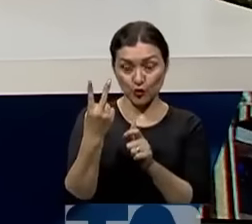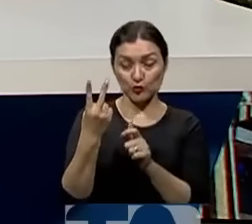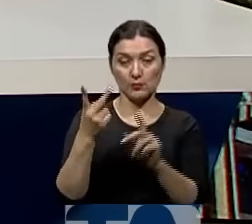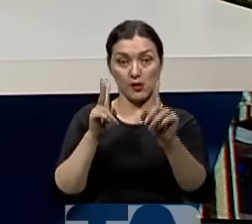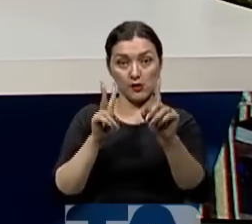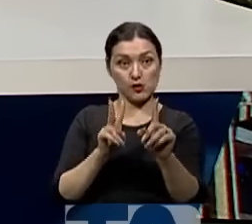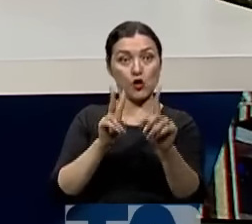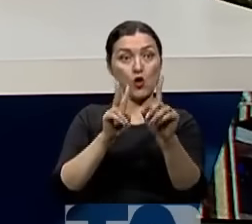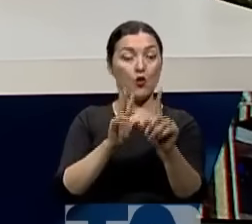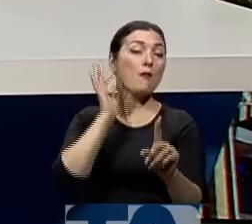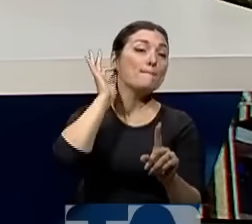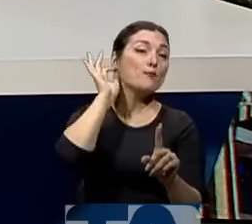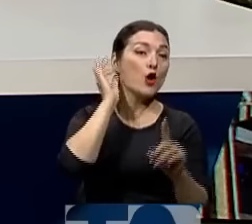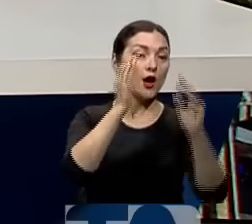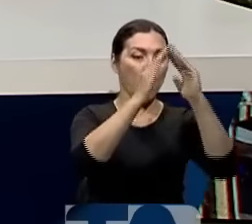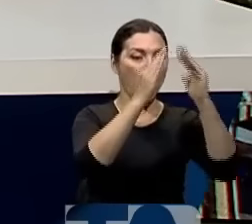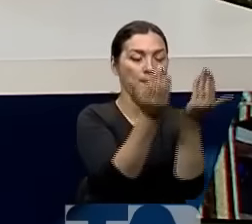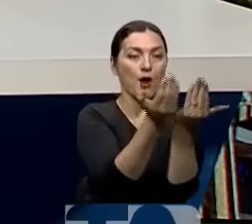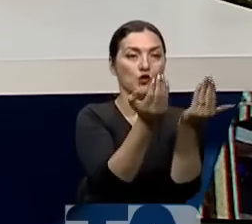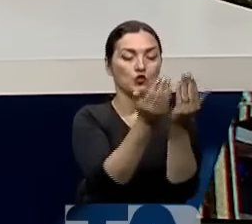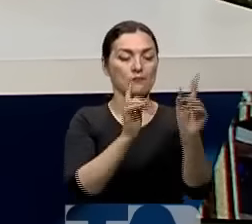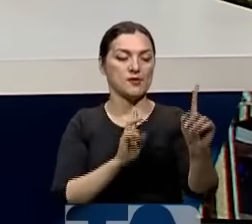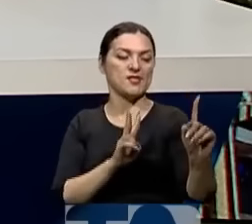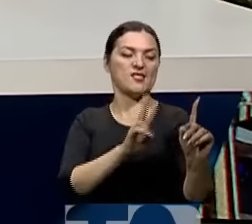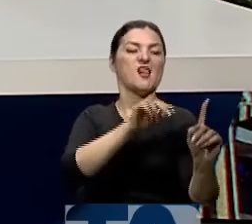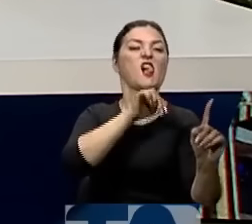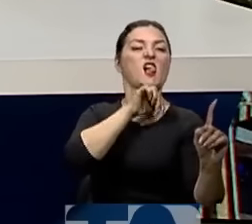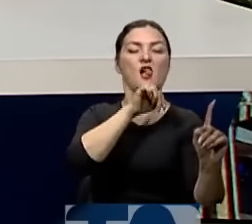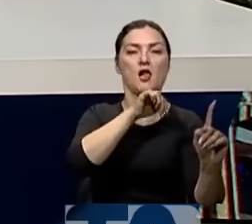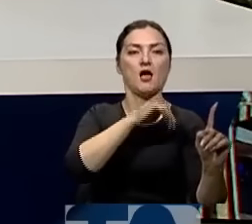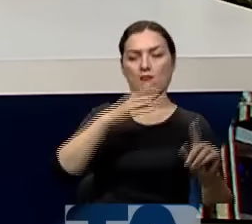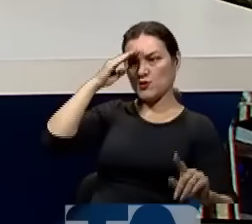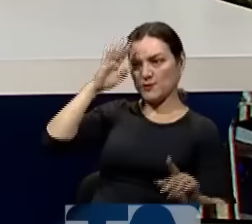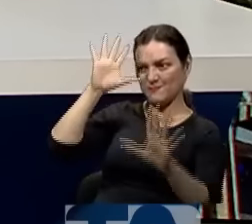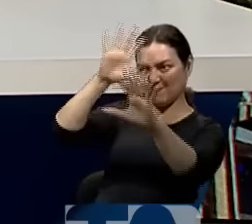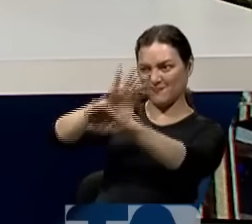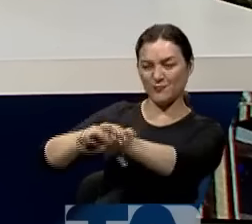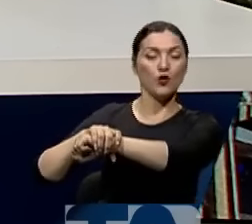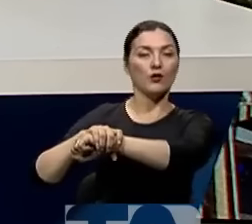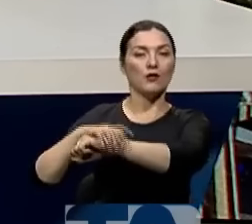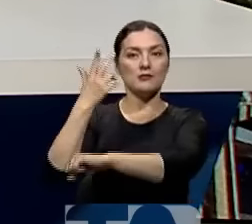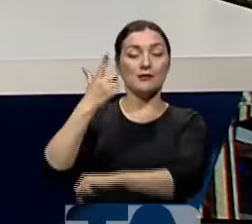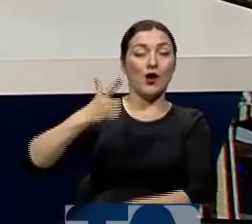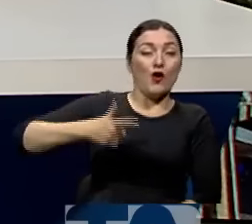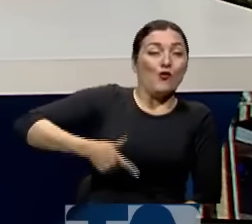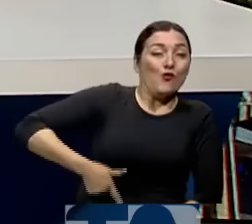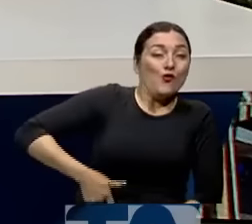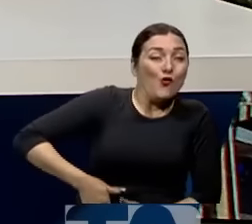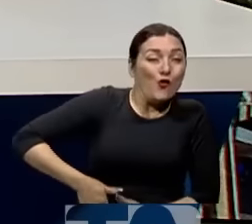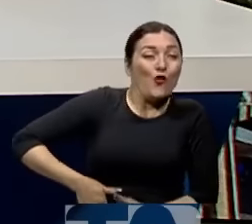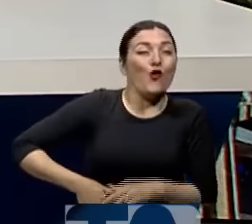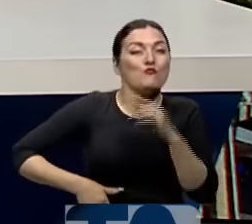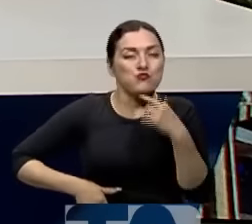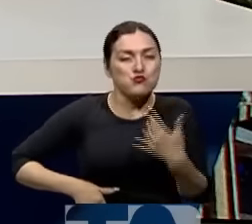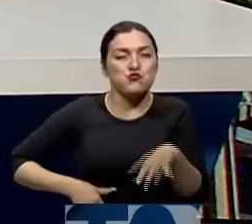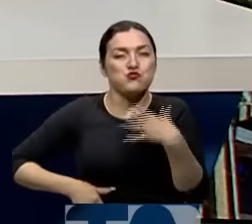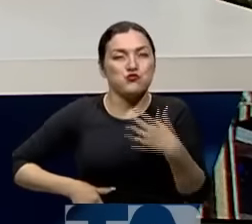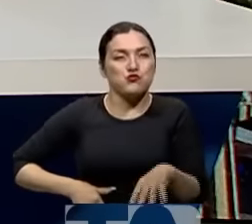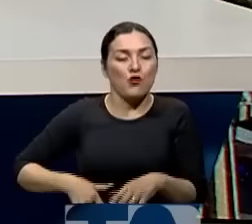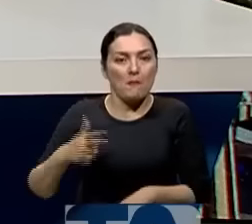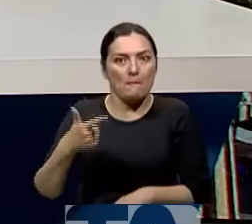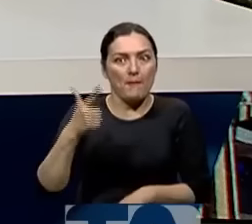una recicladora fueron detenidas en el sector del Inca. Los delincuentes portaban un arma de fuego que ventajosamente no contaba